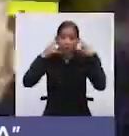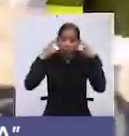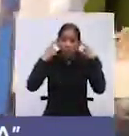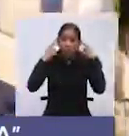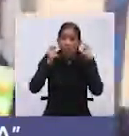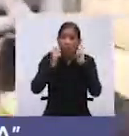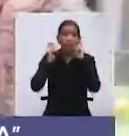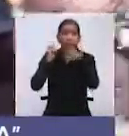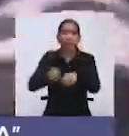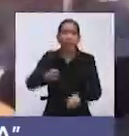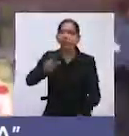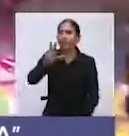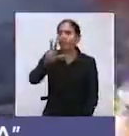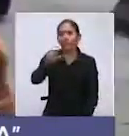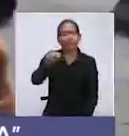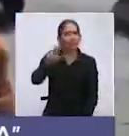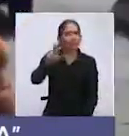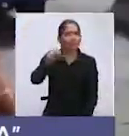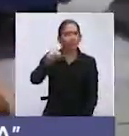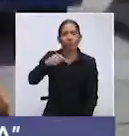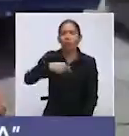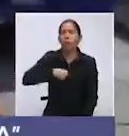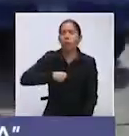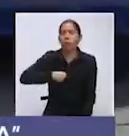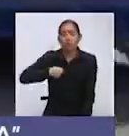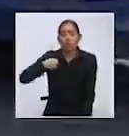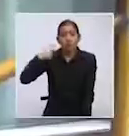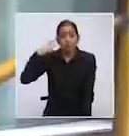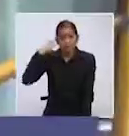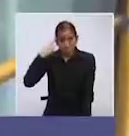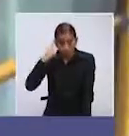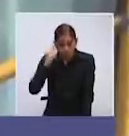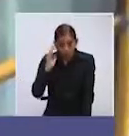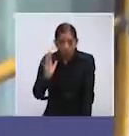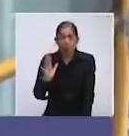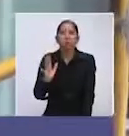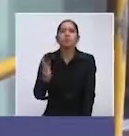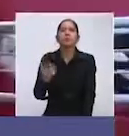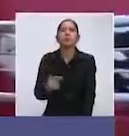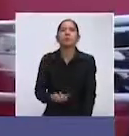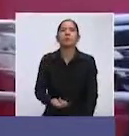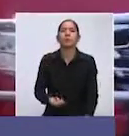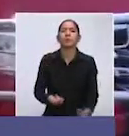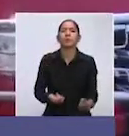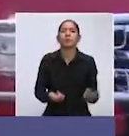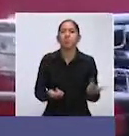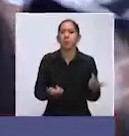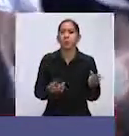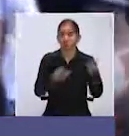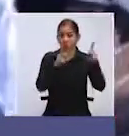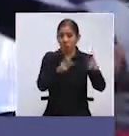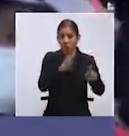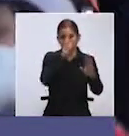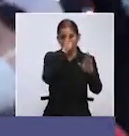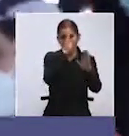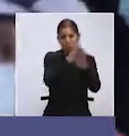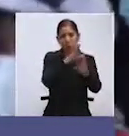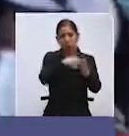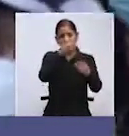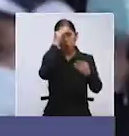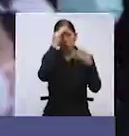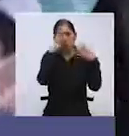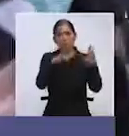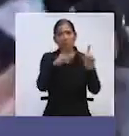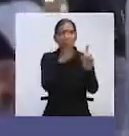no aconsejamos de ninguna manera. Yo pienso de que toda medida de indisciplina es